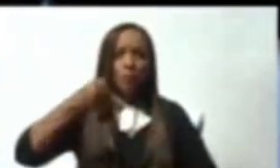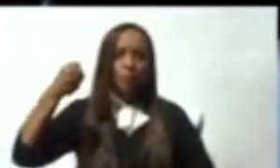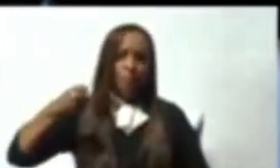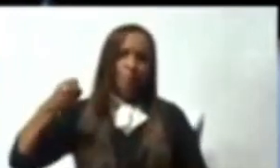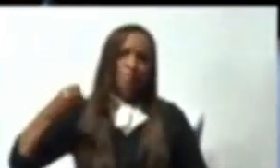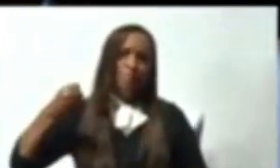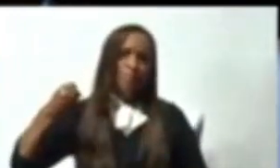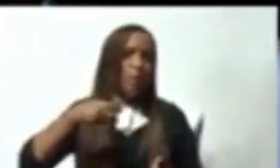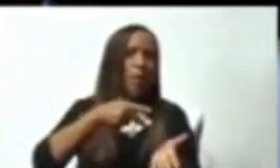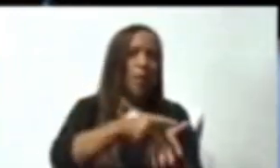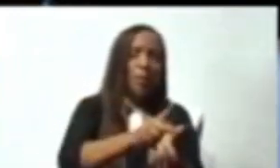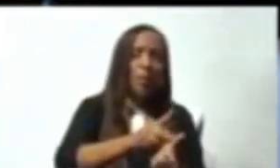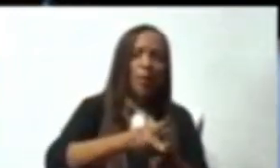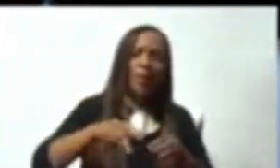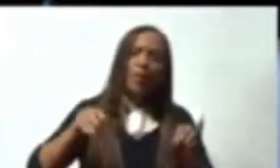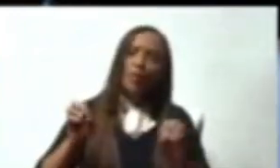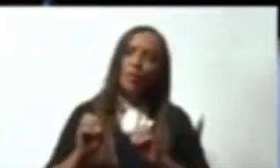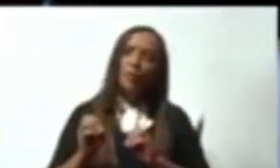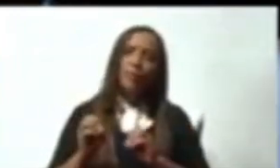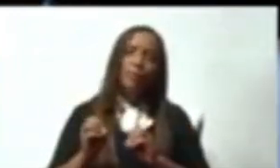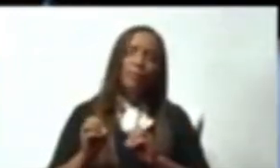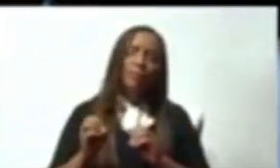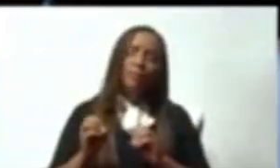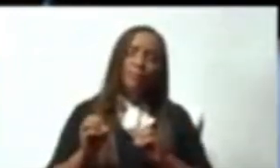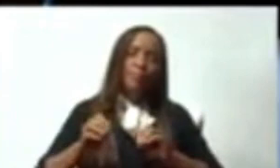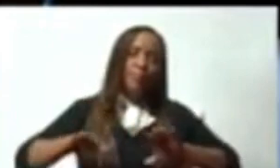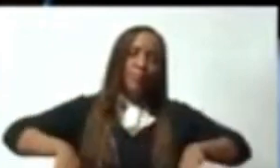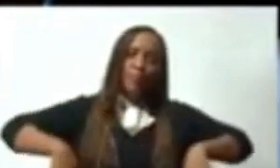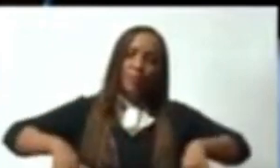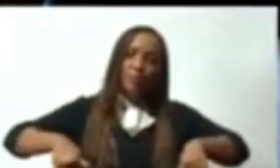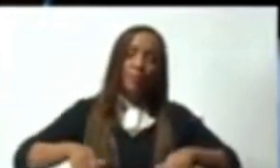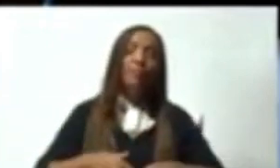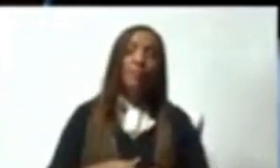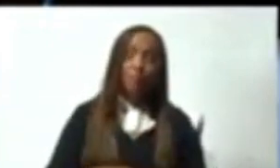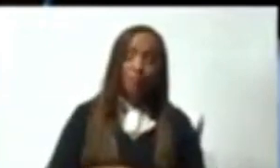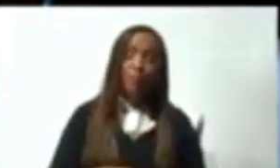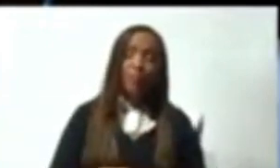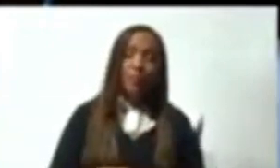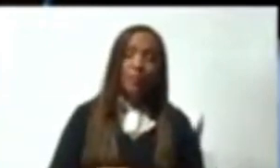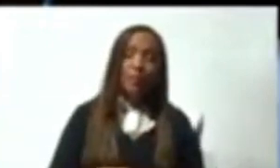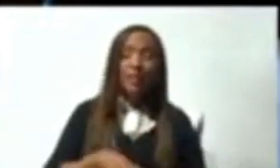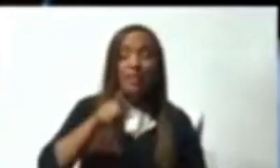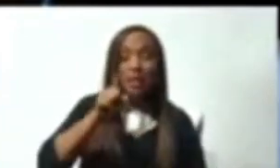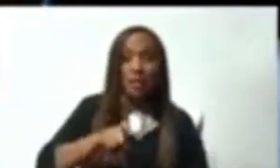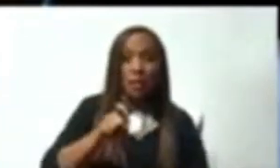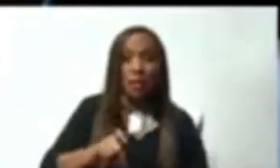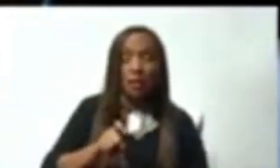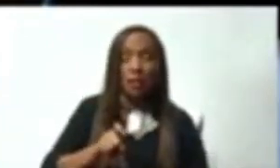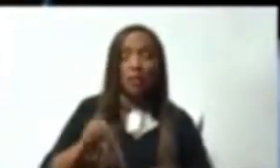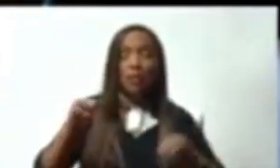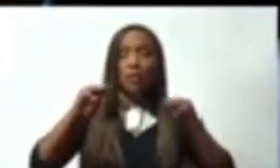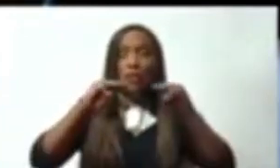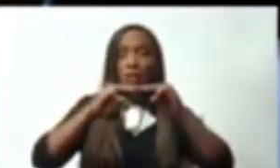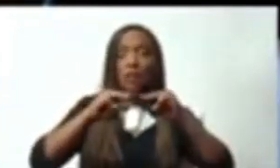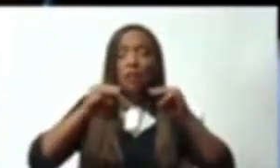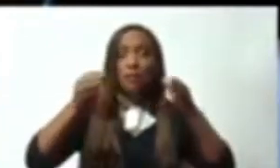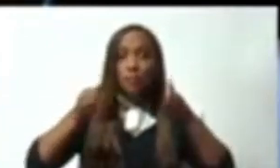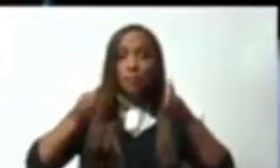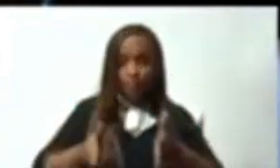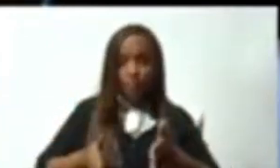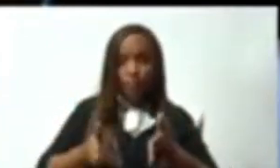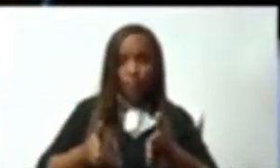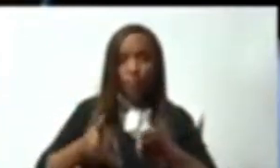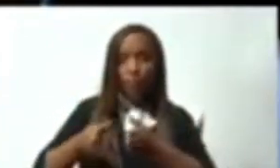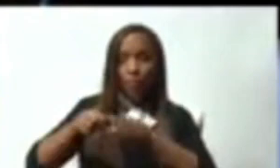de Agricultura haga efectivo el pago y han sido infructuosas las diligencias que se han hecho